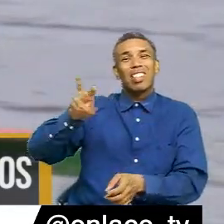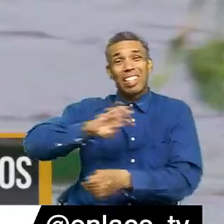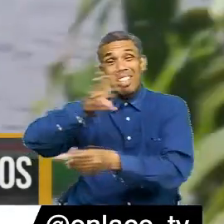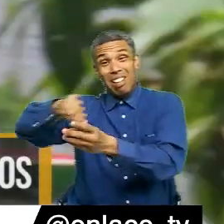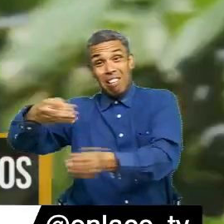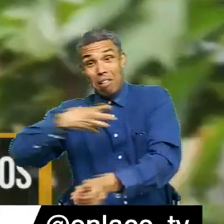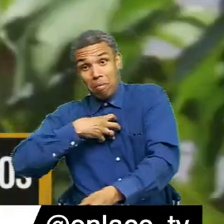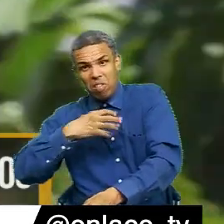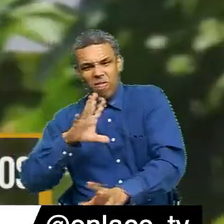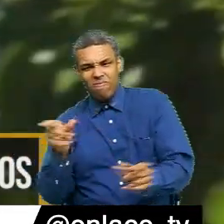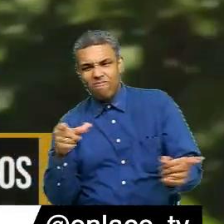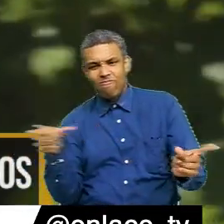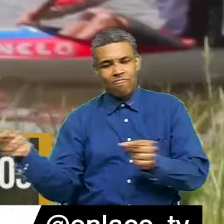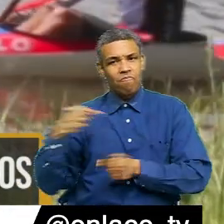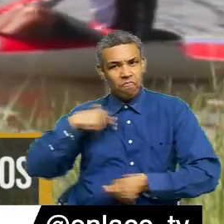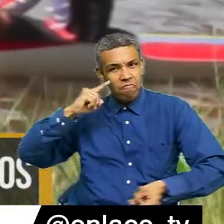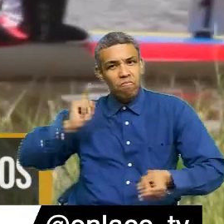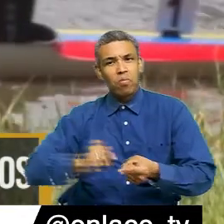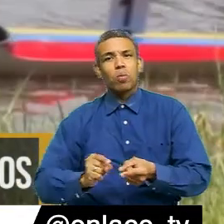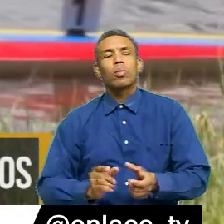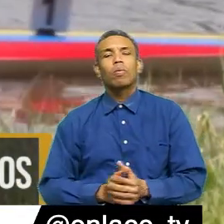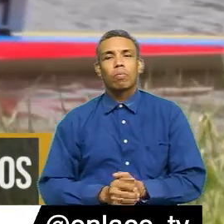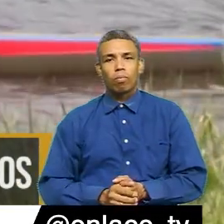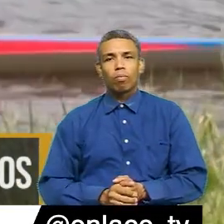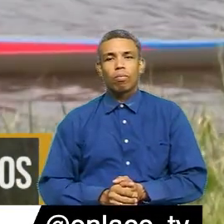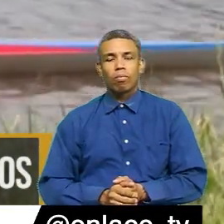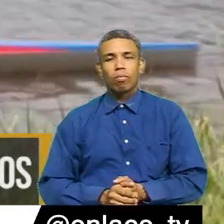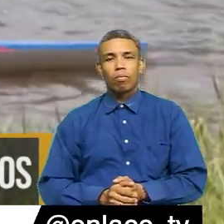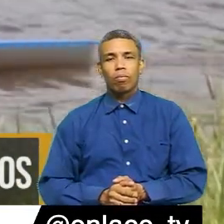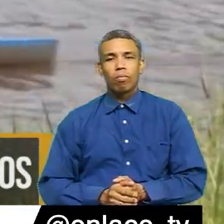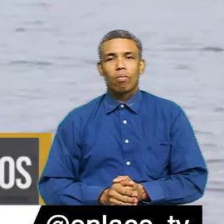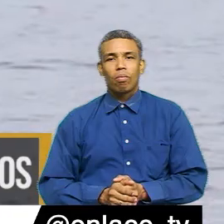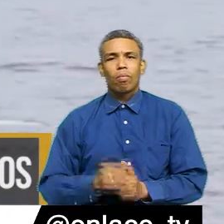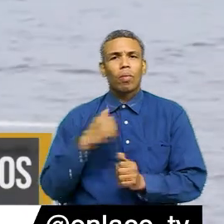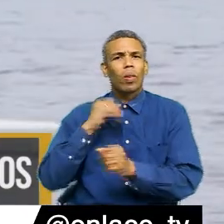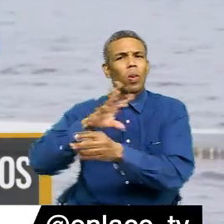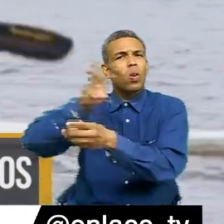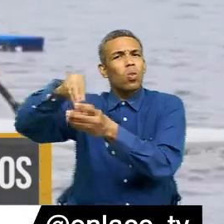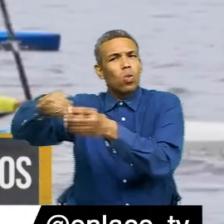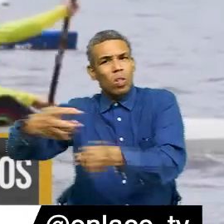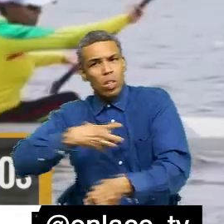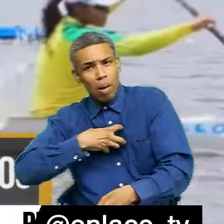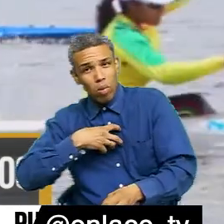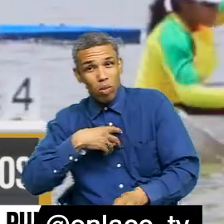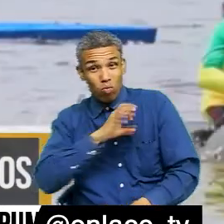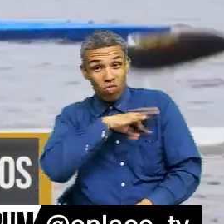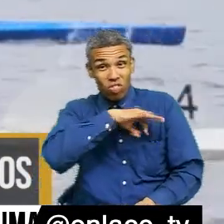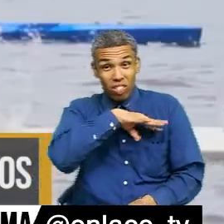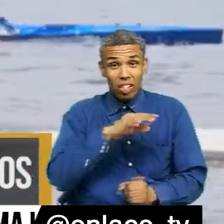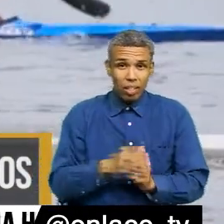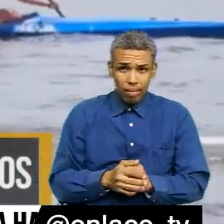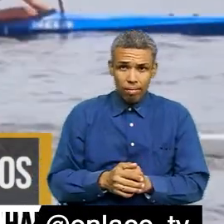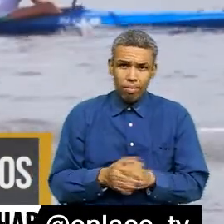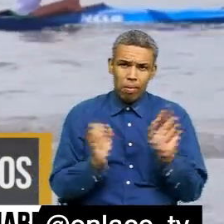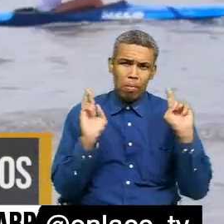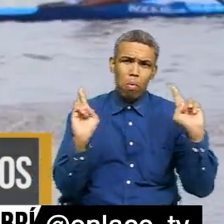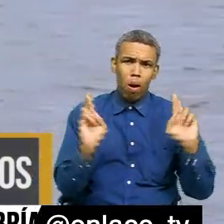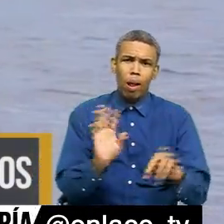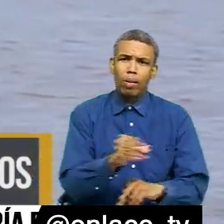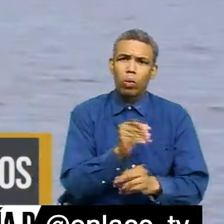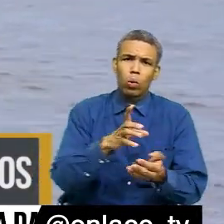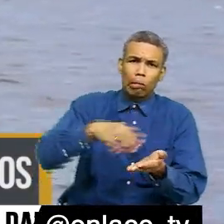Juventud. El objetivo es que los 4 cupos que hay para ir a los Juegos Suramericanos de la Juventud sean santanderianos, sean